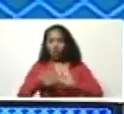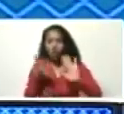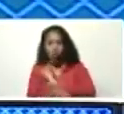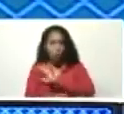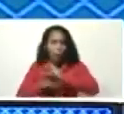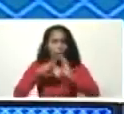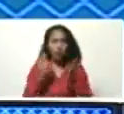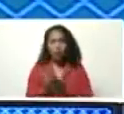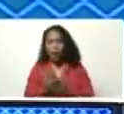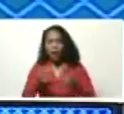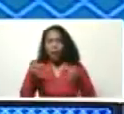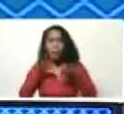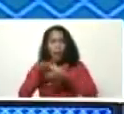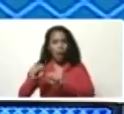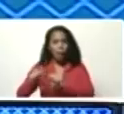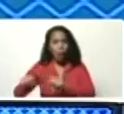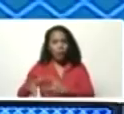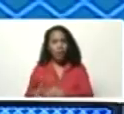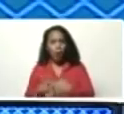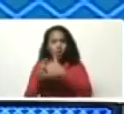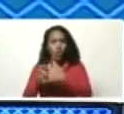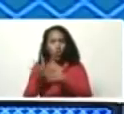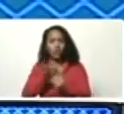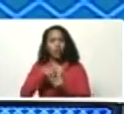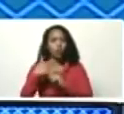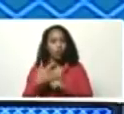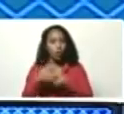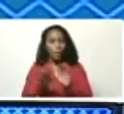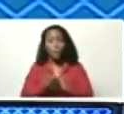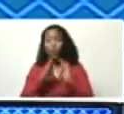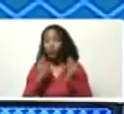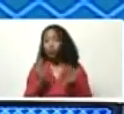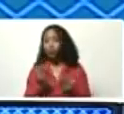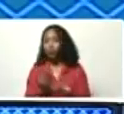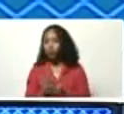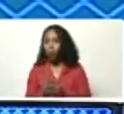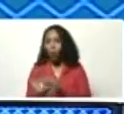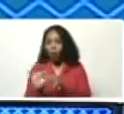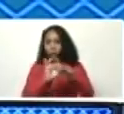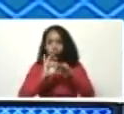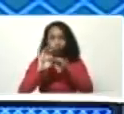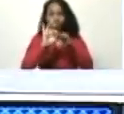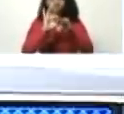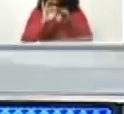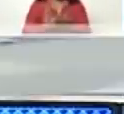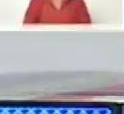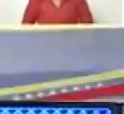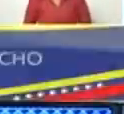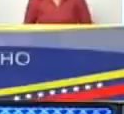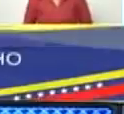del imperialismo norteamericano en una situación de mundo unipolar.